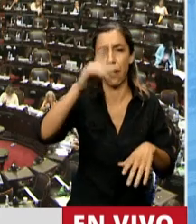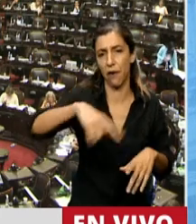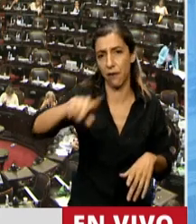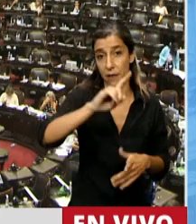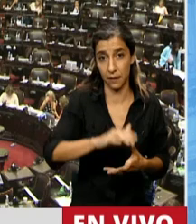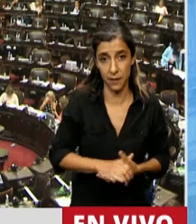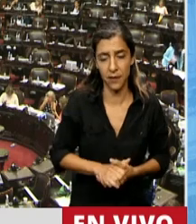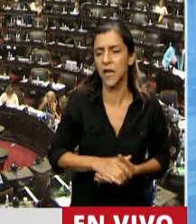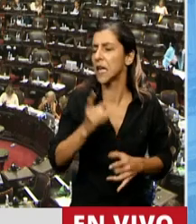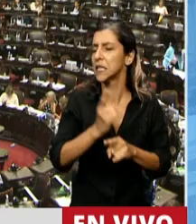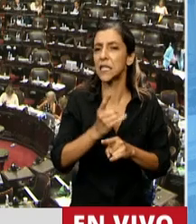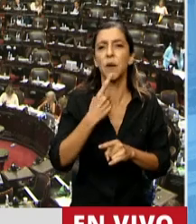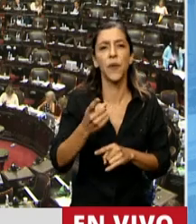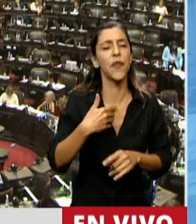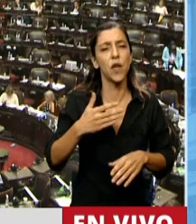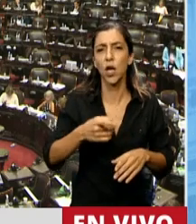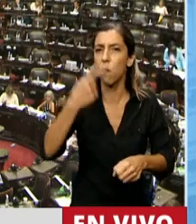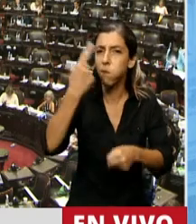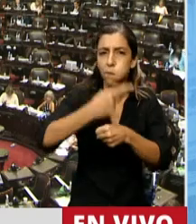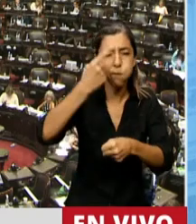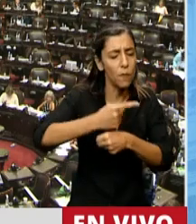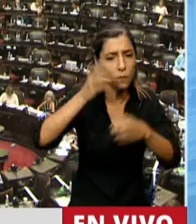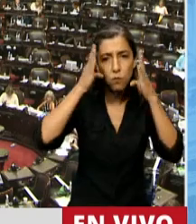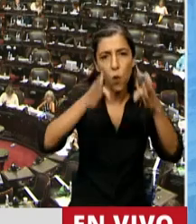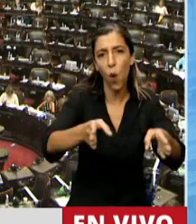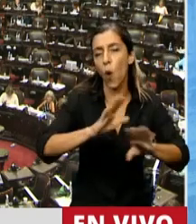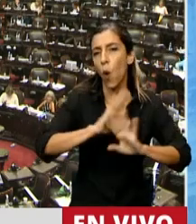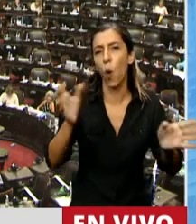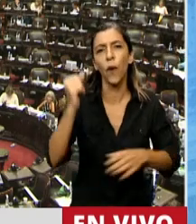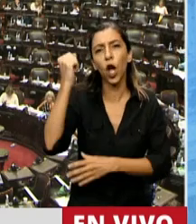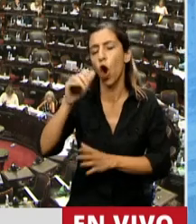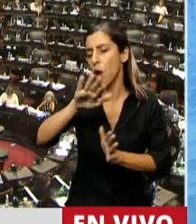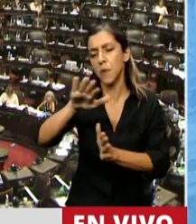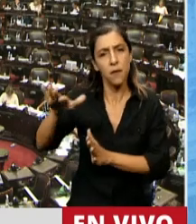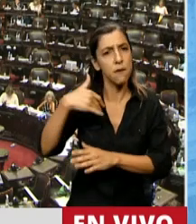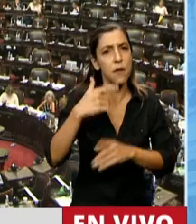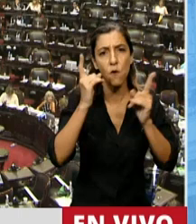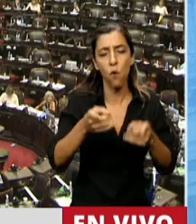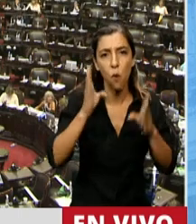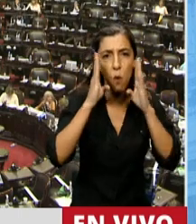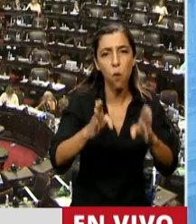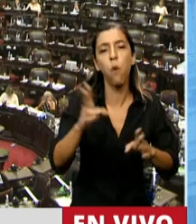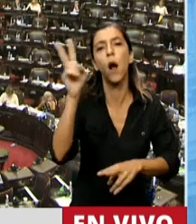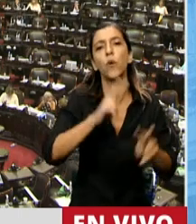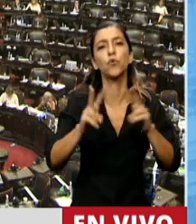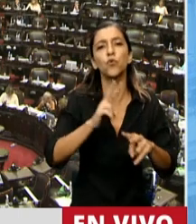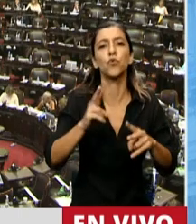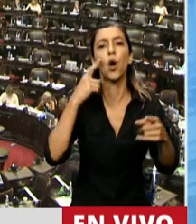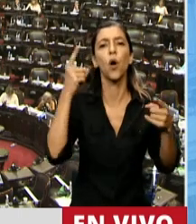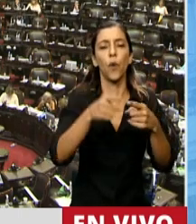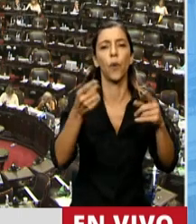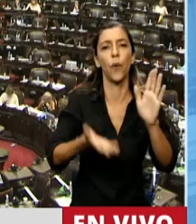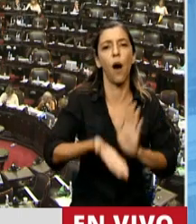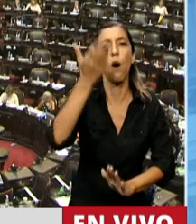a darles prioridad frente al sistema financiero y que iba a generar un aumento generalizado de